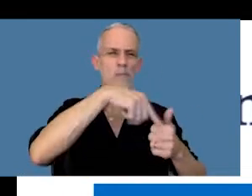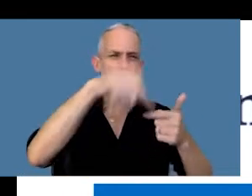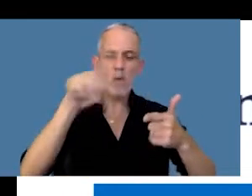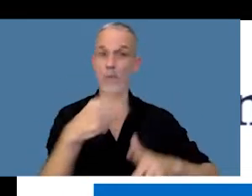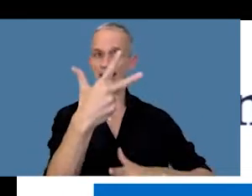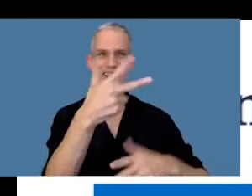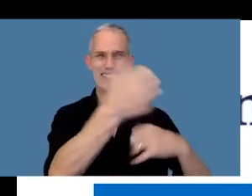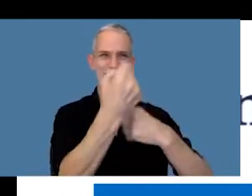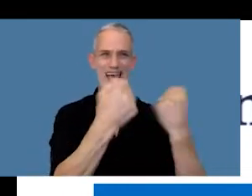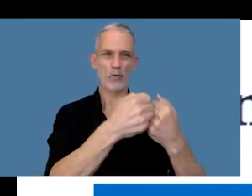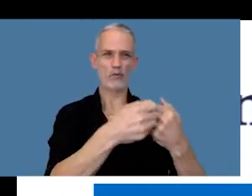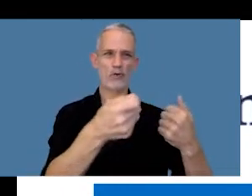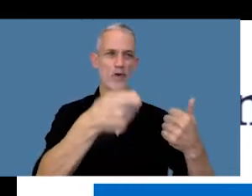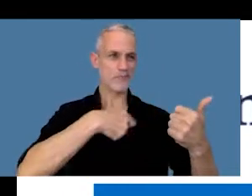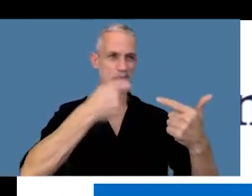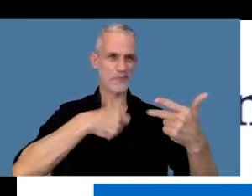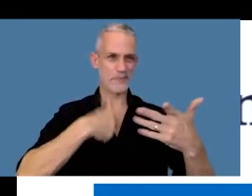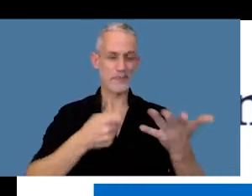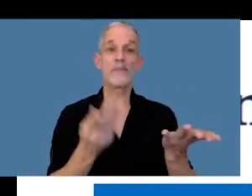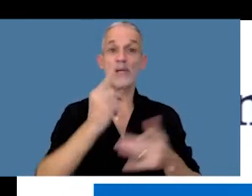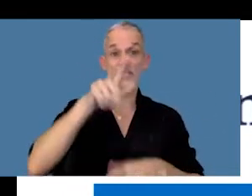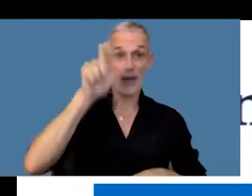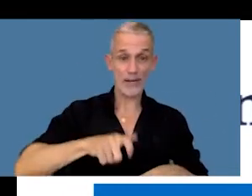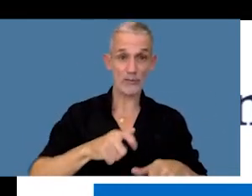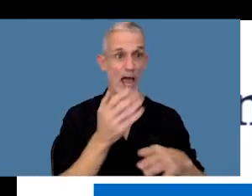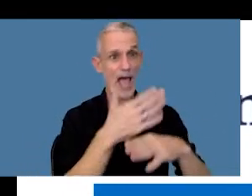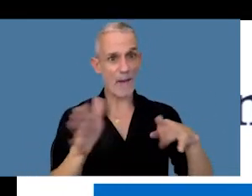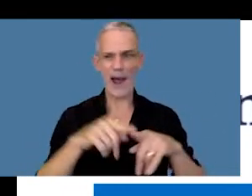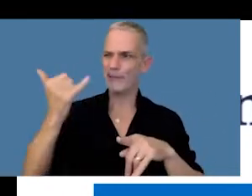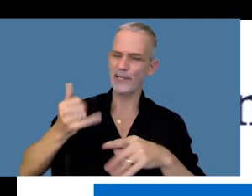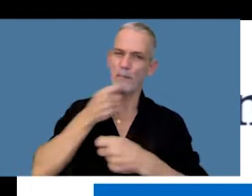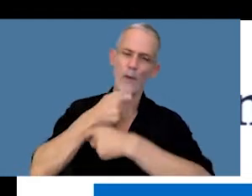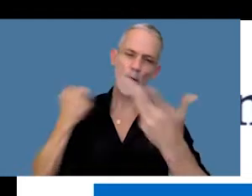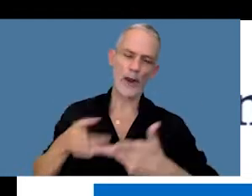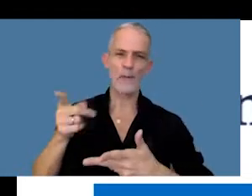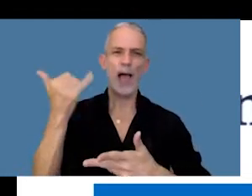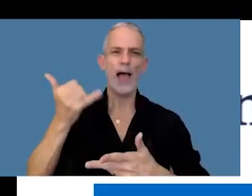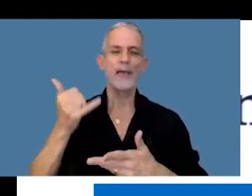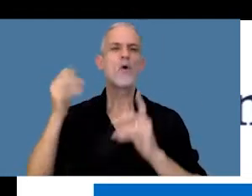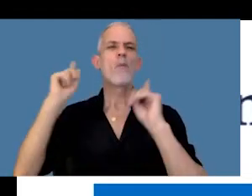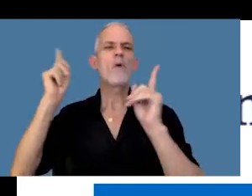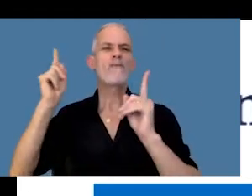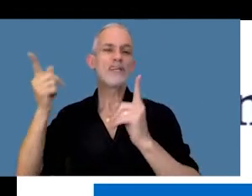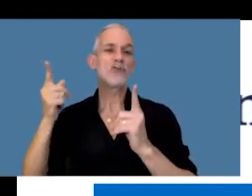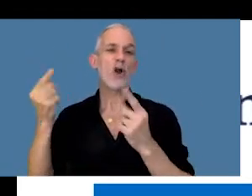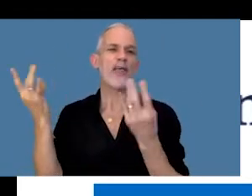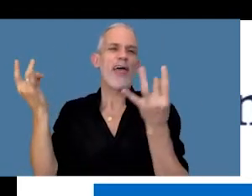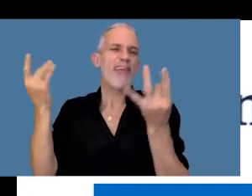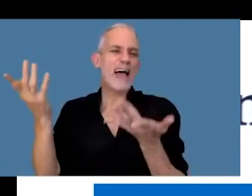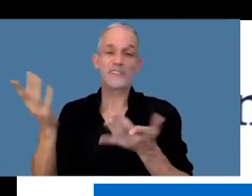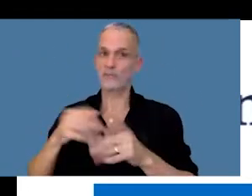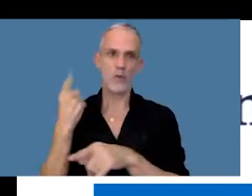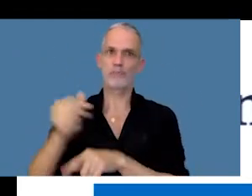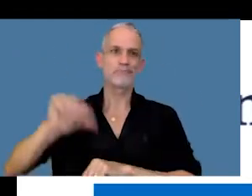3 vehículos. Con lo cual, si además esa persona tuviera, digamos, fuera profesor de danzas, ya no